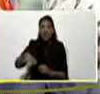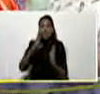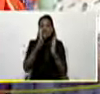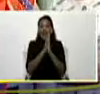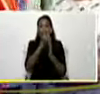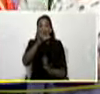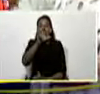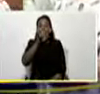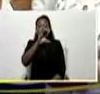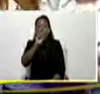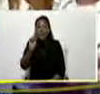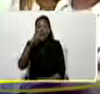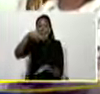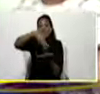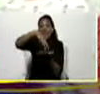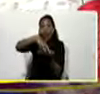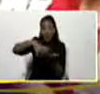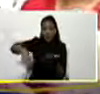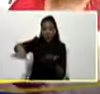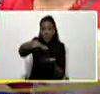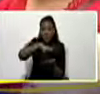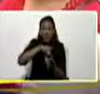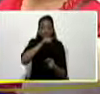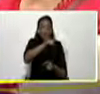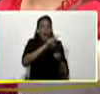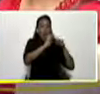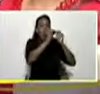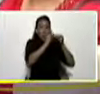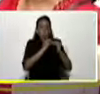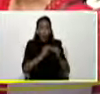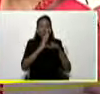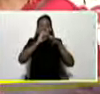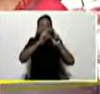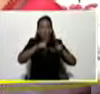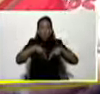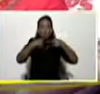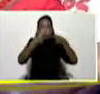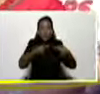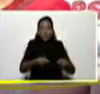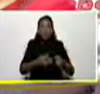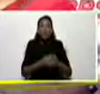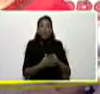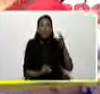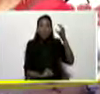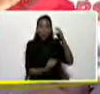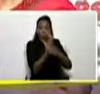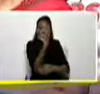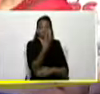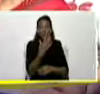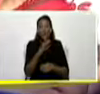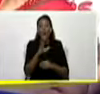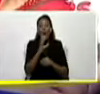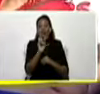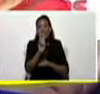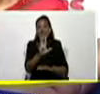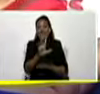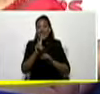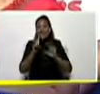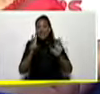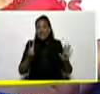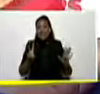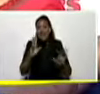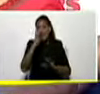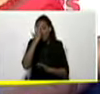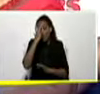Esto es único, Hilda. Logrado solo en revolución para la independencia del país, para la preservación de la